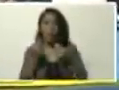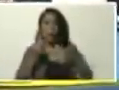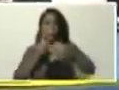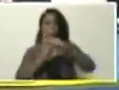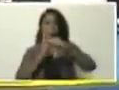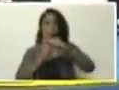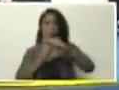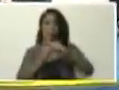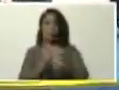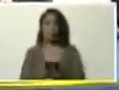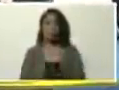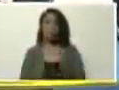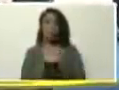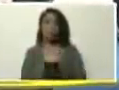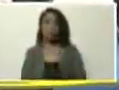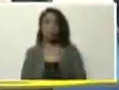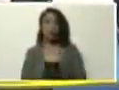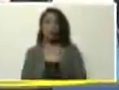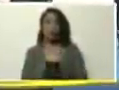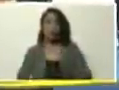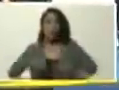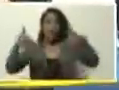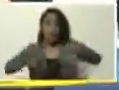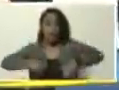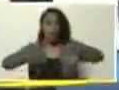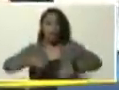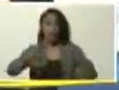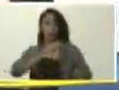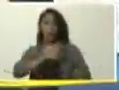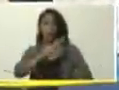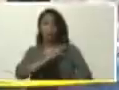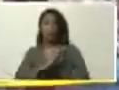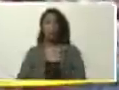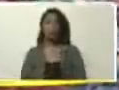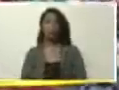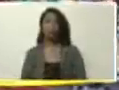positivo, con esfuerzo propio.